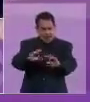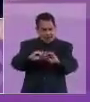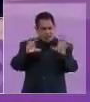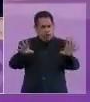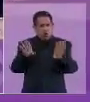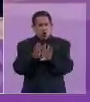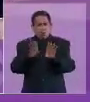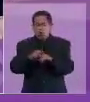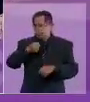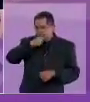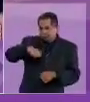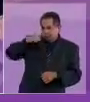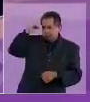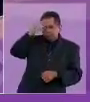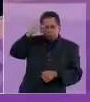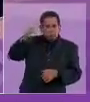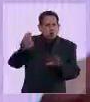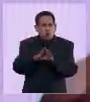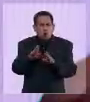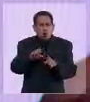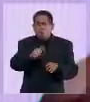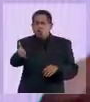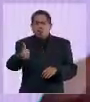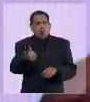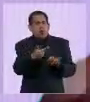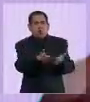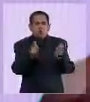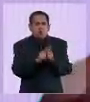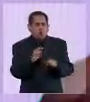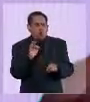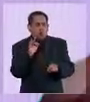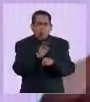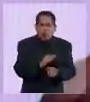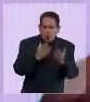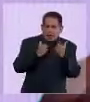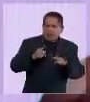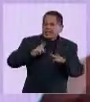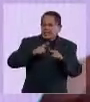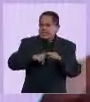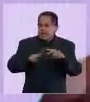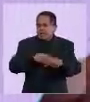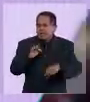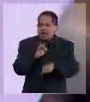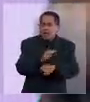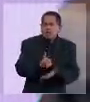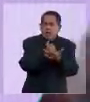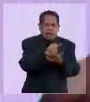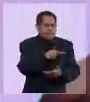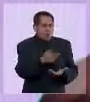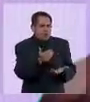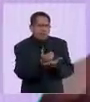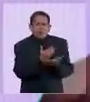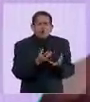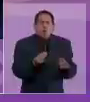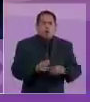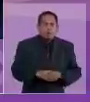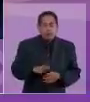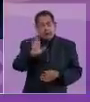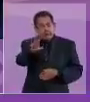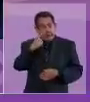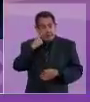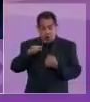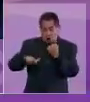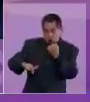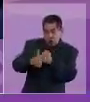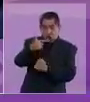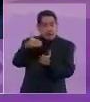es adultos mayores y otros grupos vulnerables. Los demás programas sociales, adiós. Imagínate, ¿cómo va a ayudar eso a acabar la pobreza? Primero quitándole los 12 mil millones de